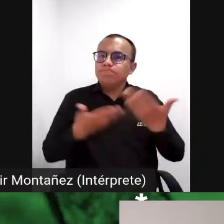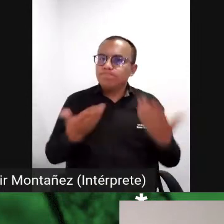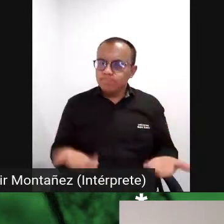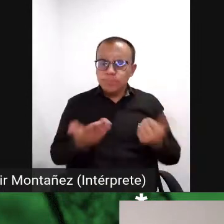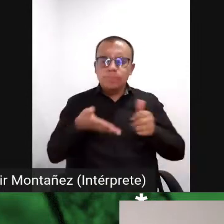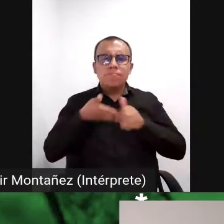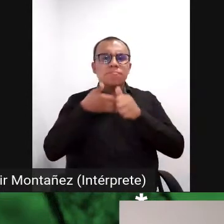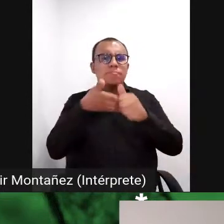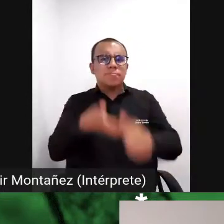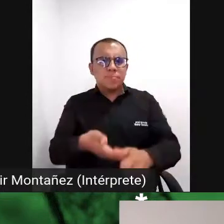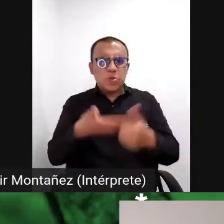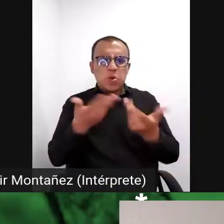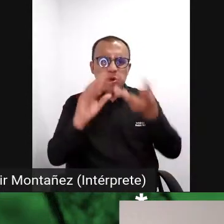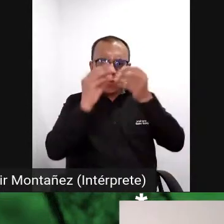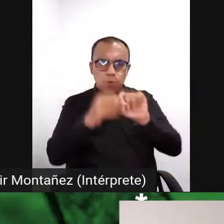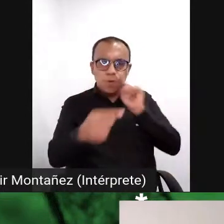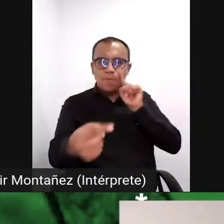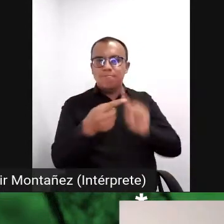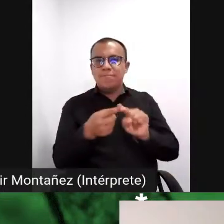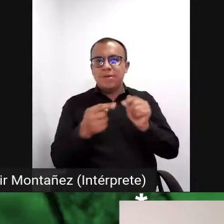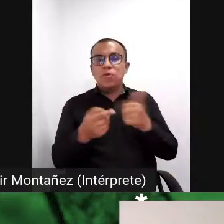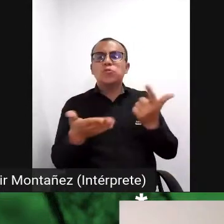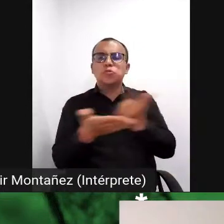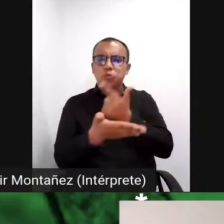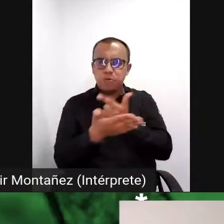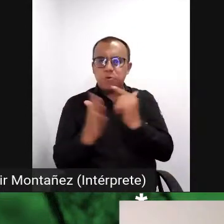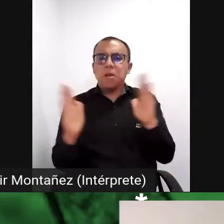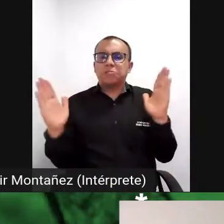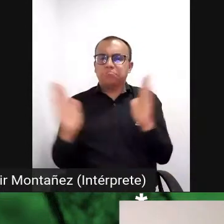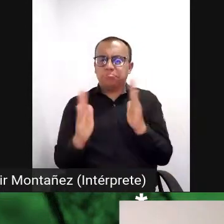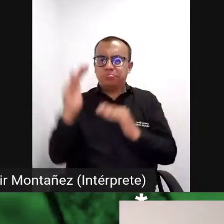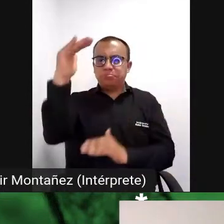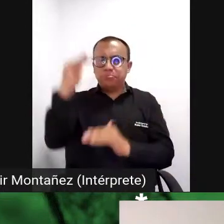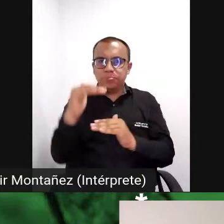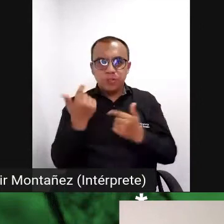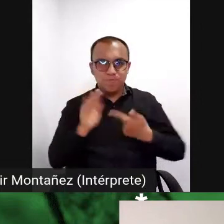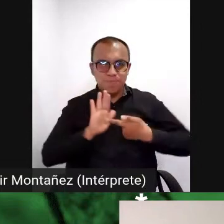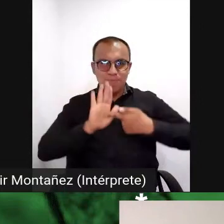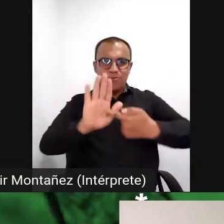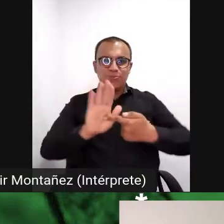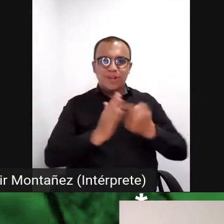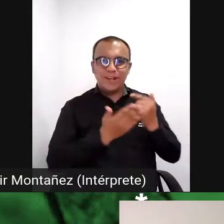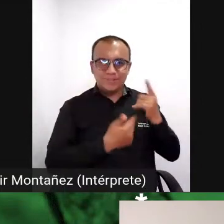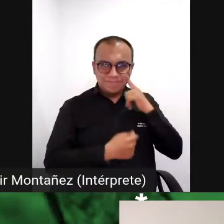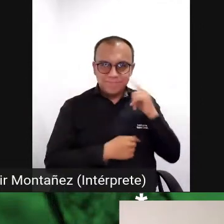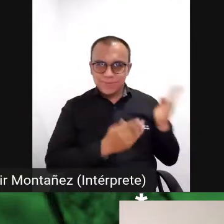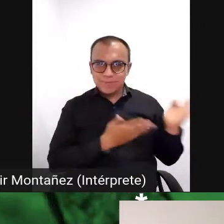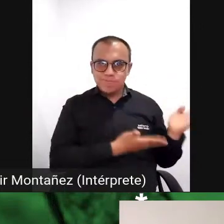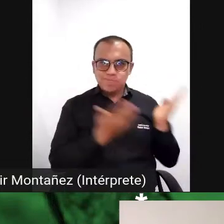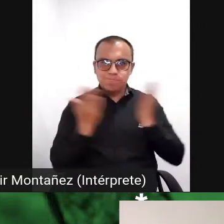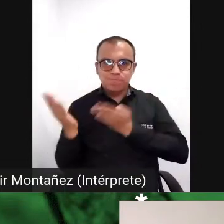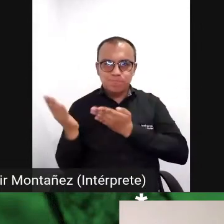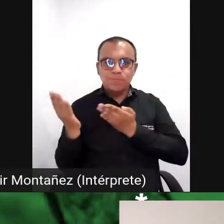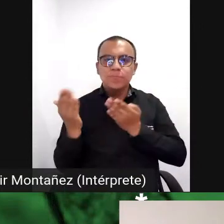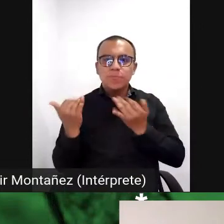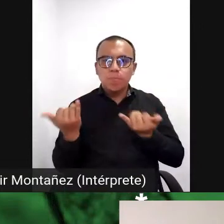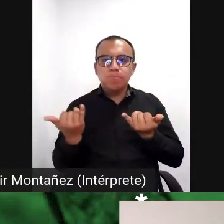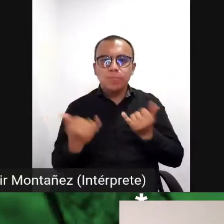campo tiene ese objetivo, un libro más pequeño. Voy a mostrarlo aquí como las publicidades que hacen así.